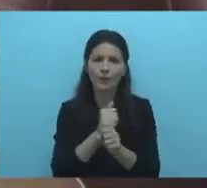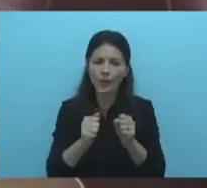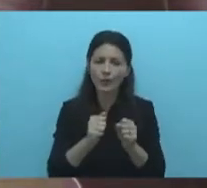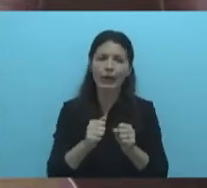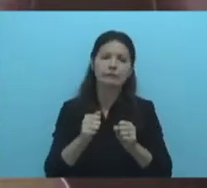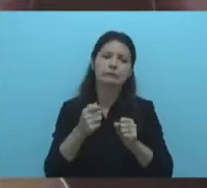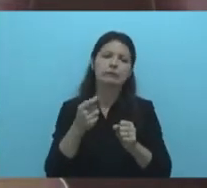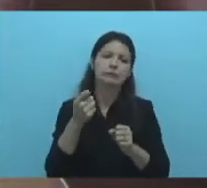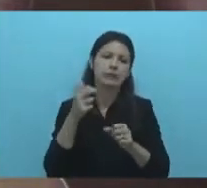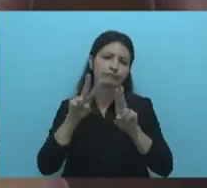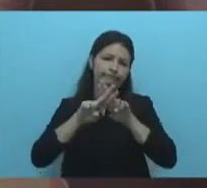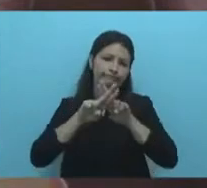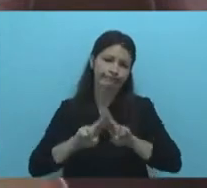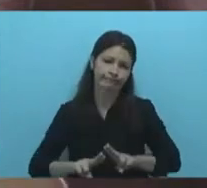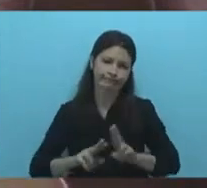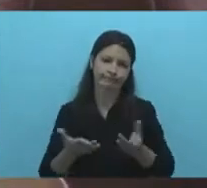de julio del año